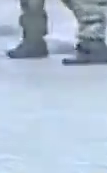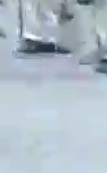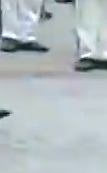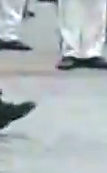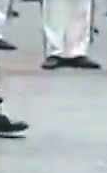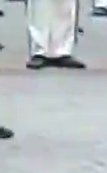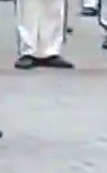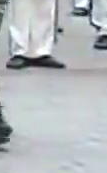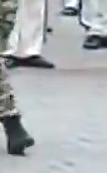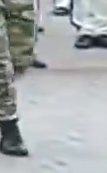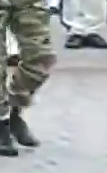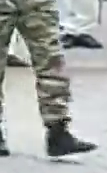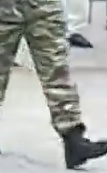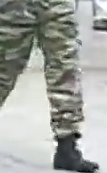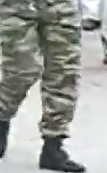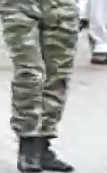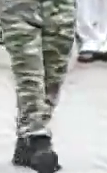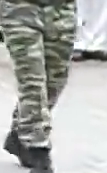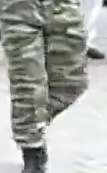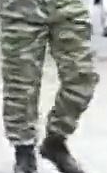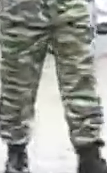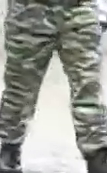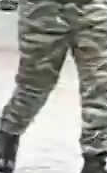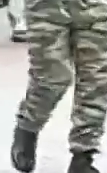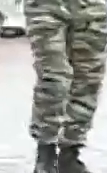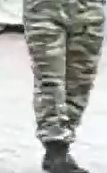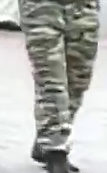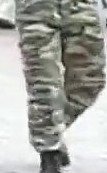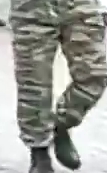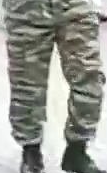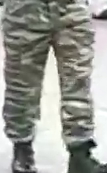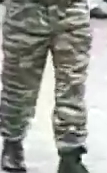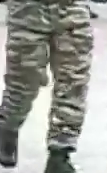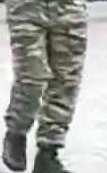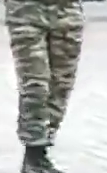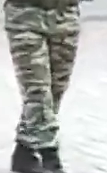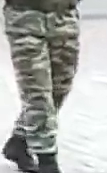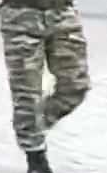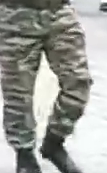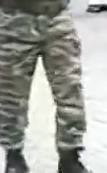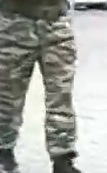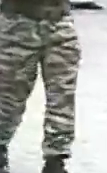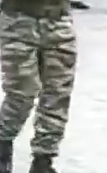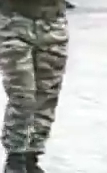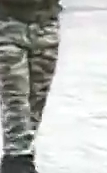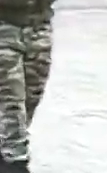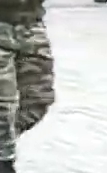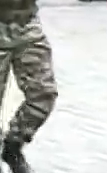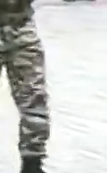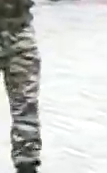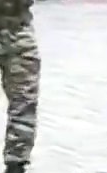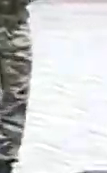grande, en la patria de Bolívar, en la patria de nuestro comandante supremo, Hugo Rafael Chávez Frías.